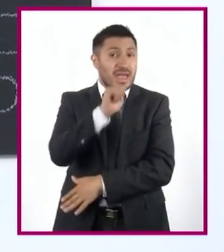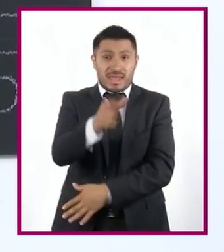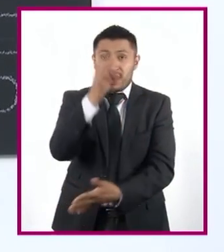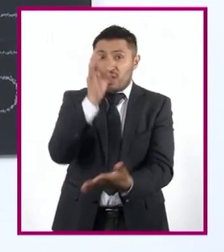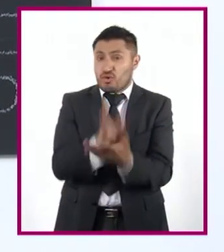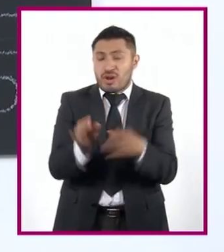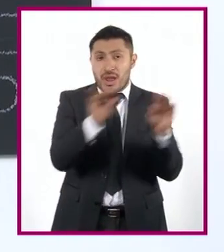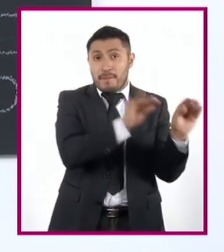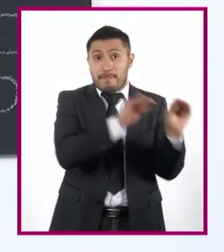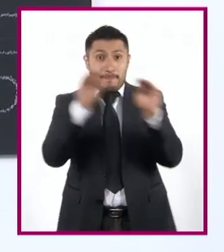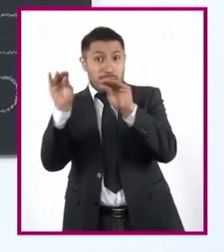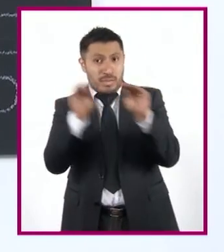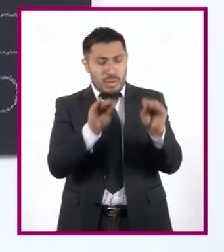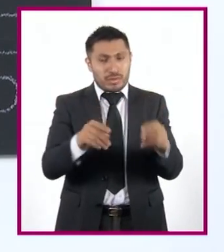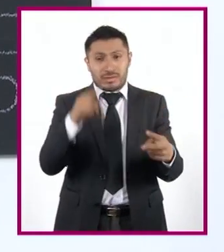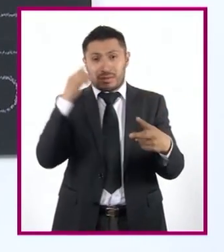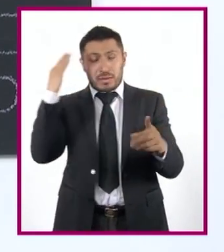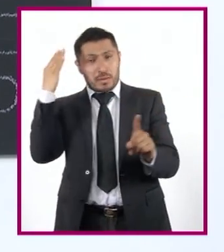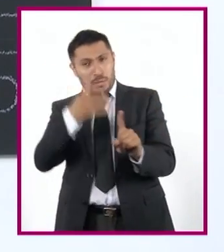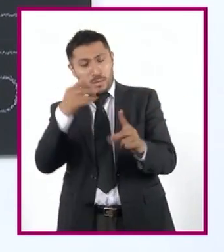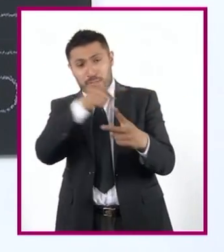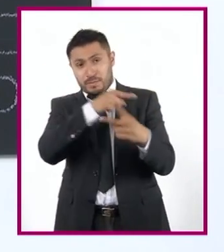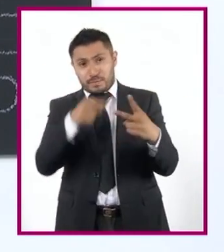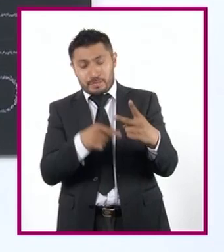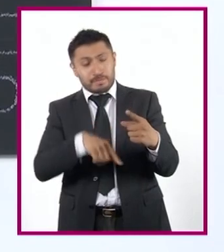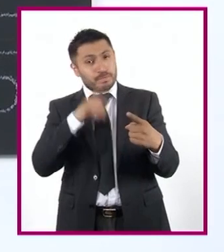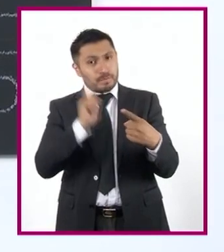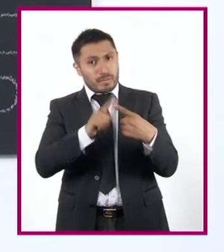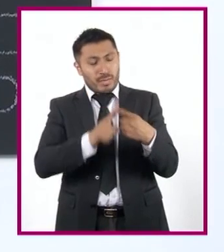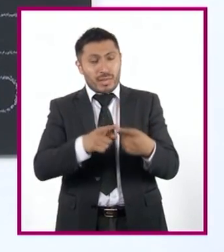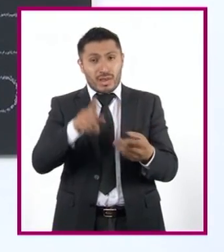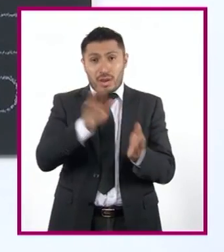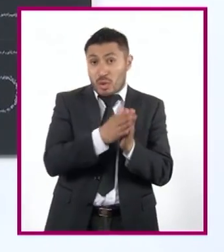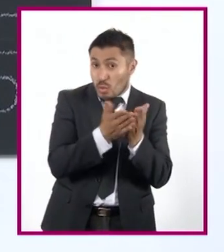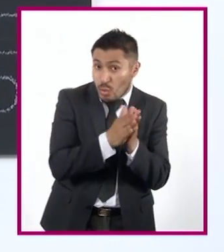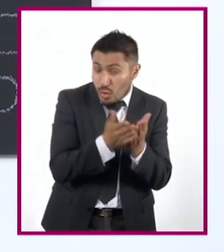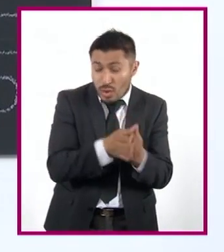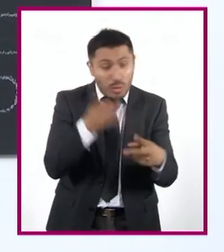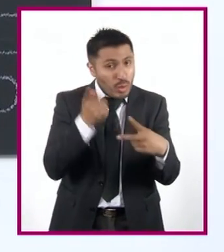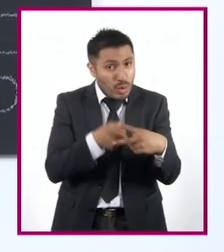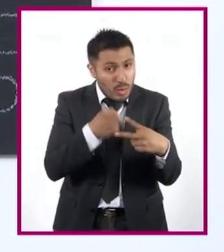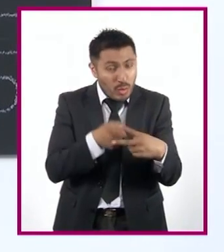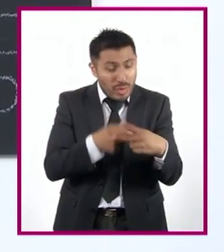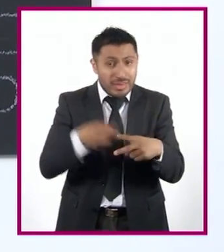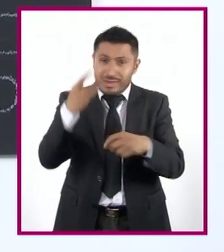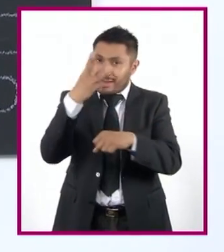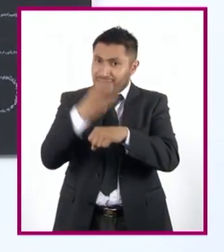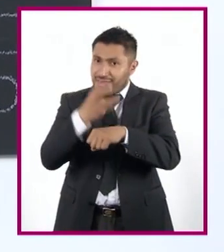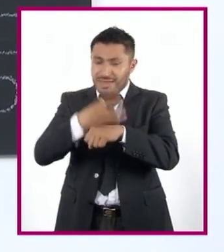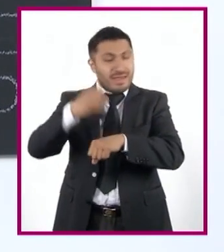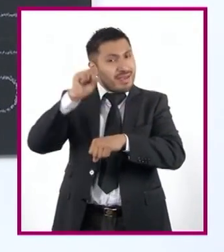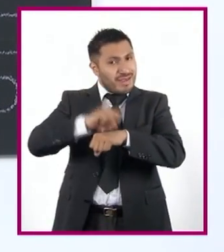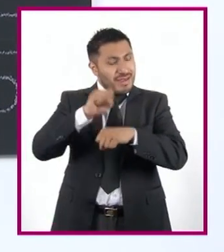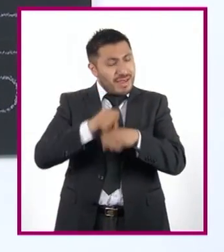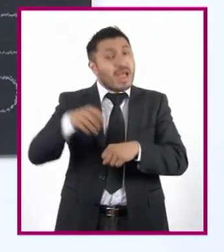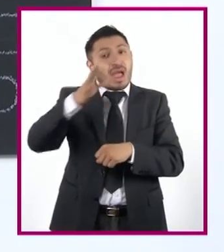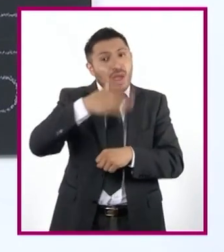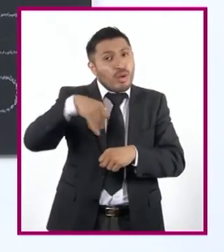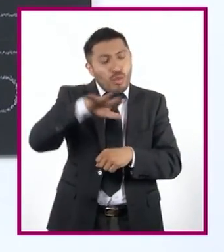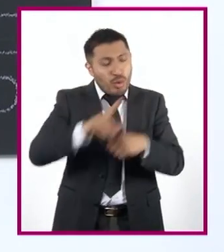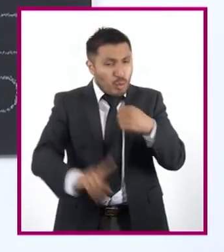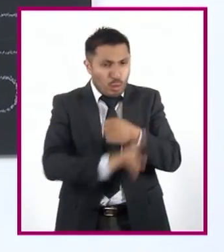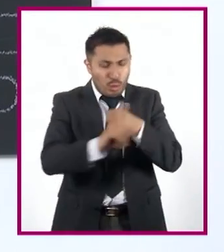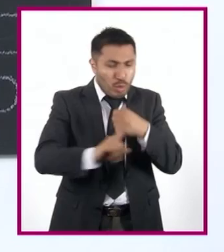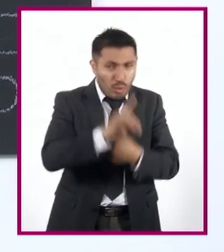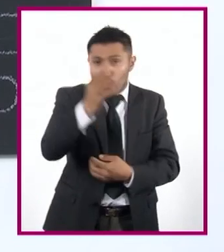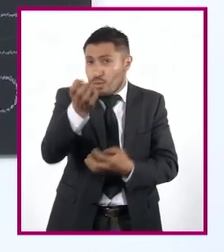Hagamos dos retos. El primero es que busquen en su libro de texto de matemáticas de tercer grado problemas